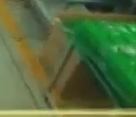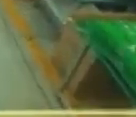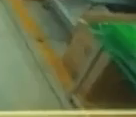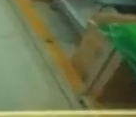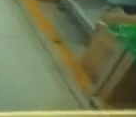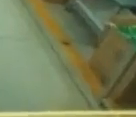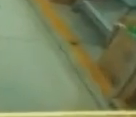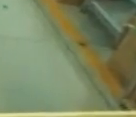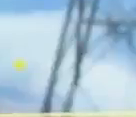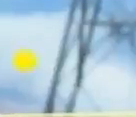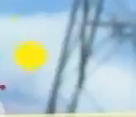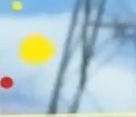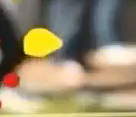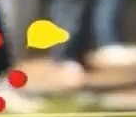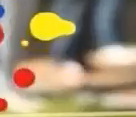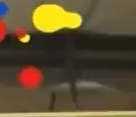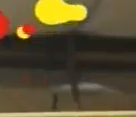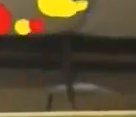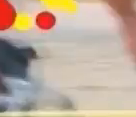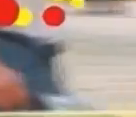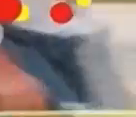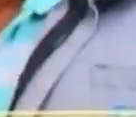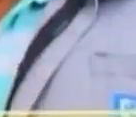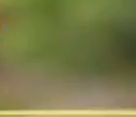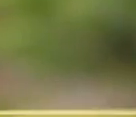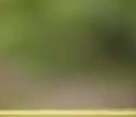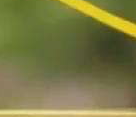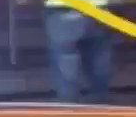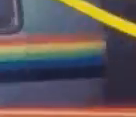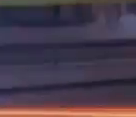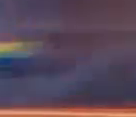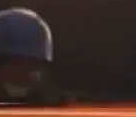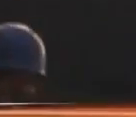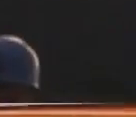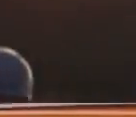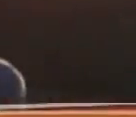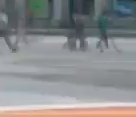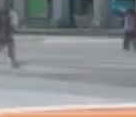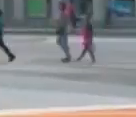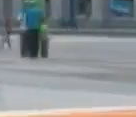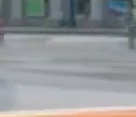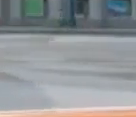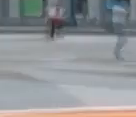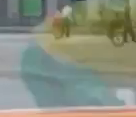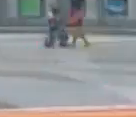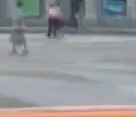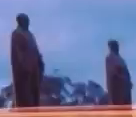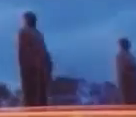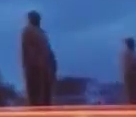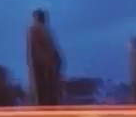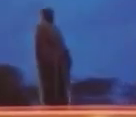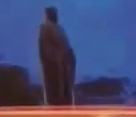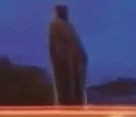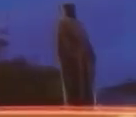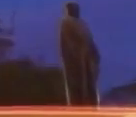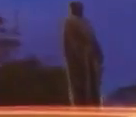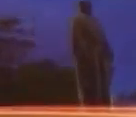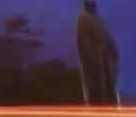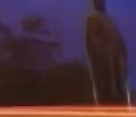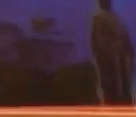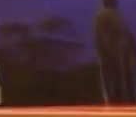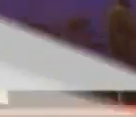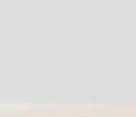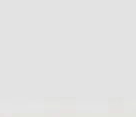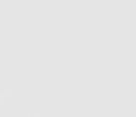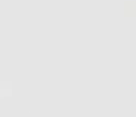Bienvenidos y bienvenidas a continuación una transmisión conjunta de radio y televisión por su derecho